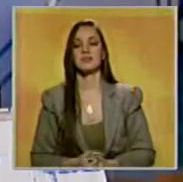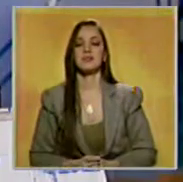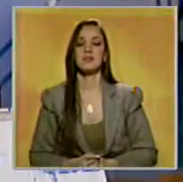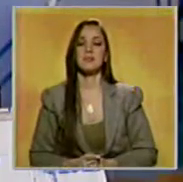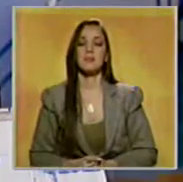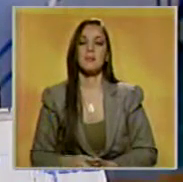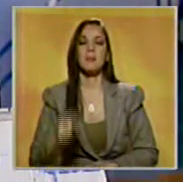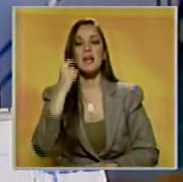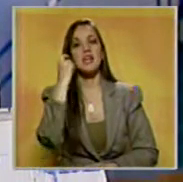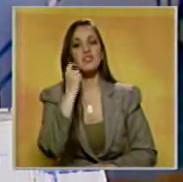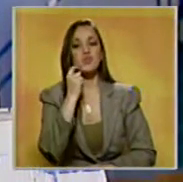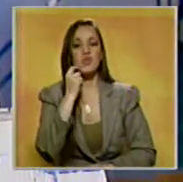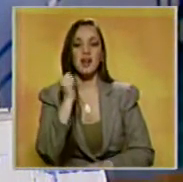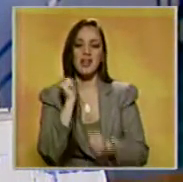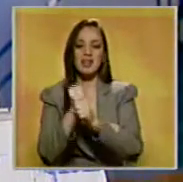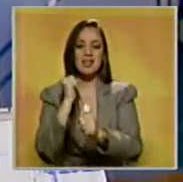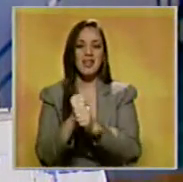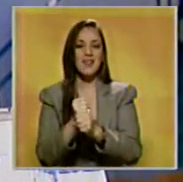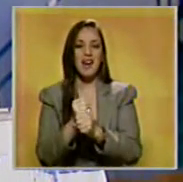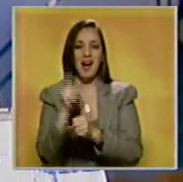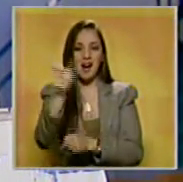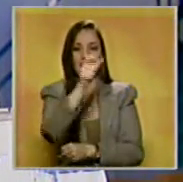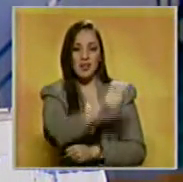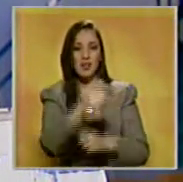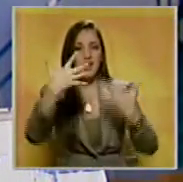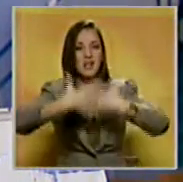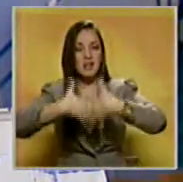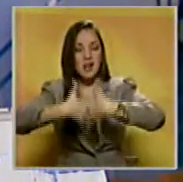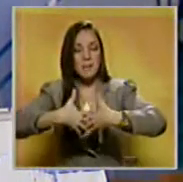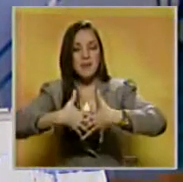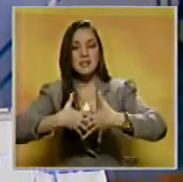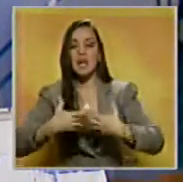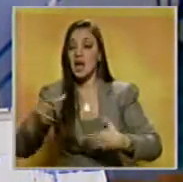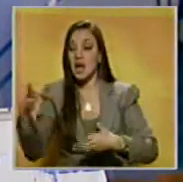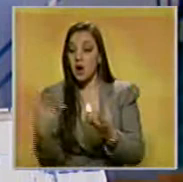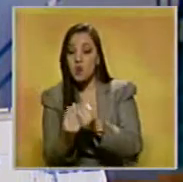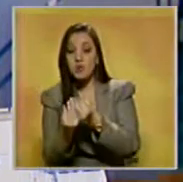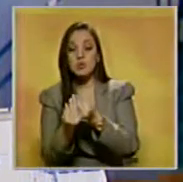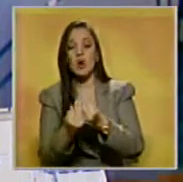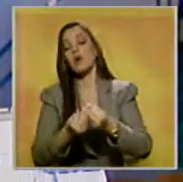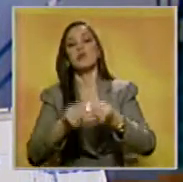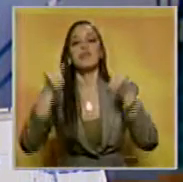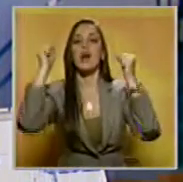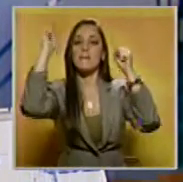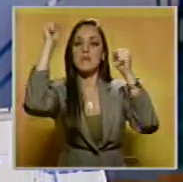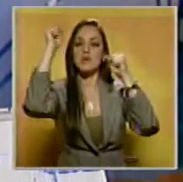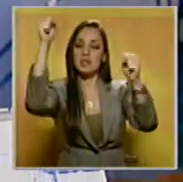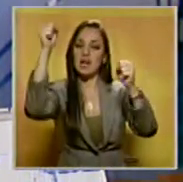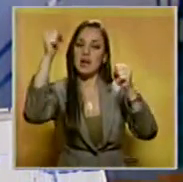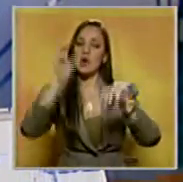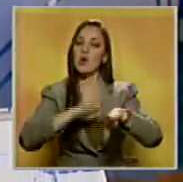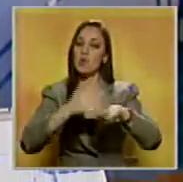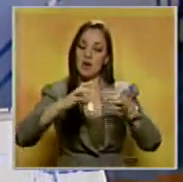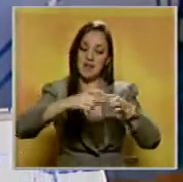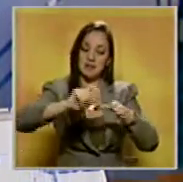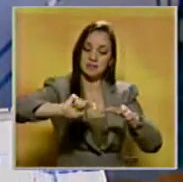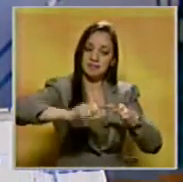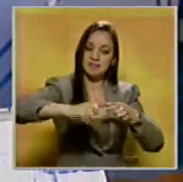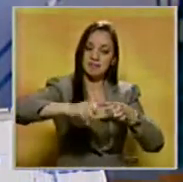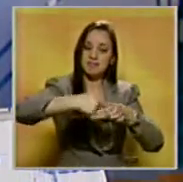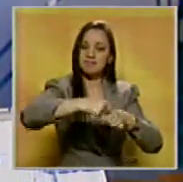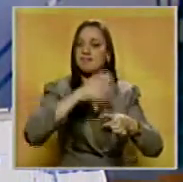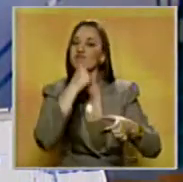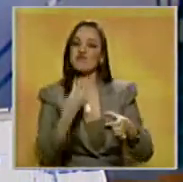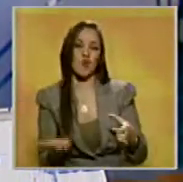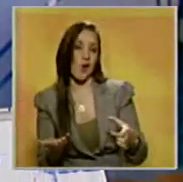En el estado Sucre, trabajadores de la planta de alimentos Polar en Marigüitar protestaron en conjunto con las enlatadoras que surten 57% del país, esto por falta